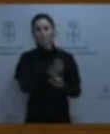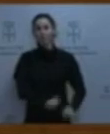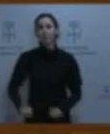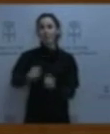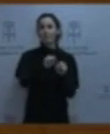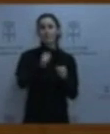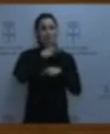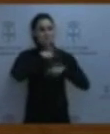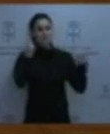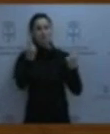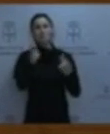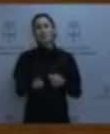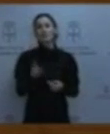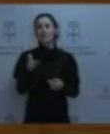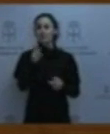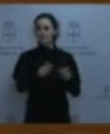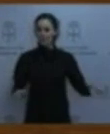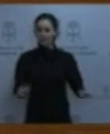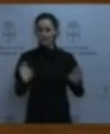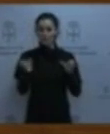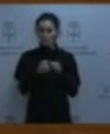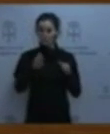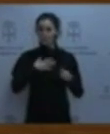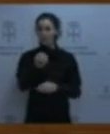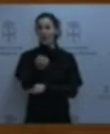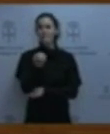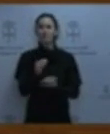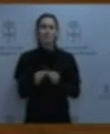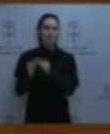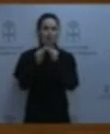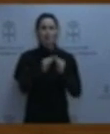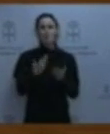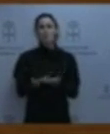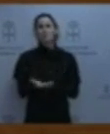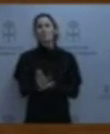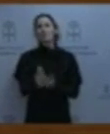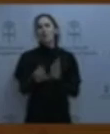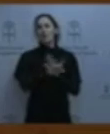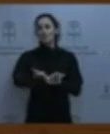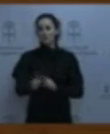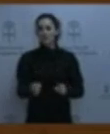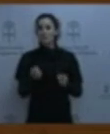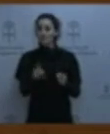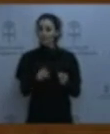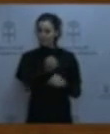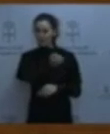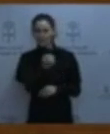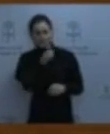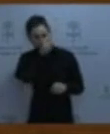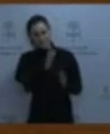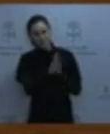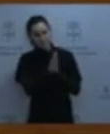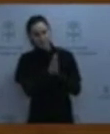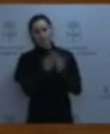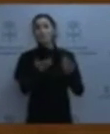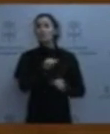como los derechos de la gente. Nuestro grupo espera el apoyo unánime a esta proposición no de ley, incluido, claro está, también su apoyo, el del Grupo Socialista. Y nuestro